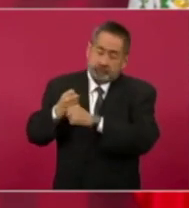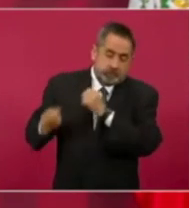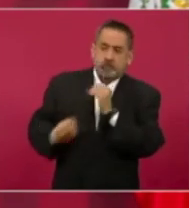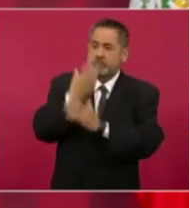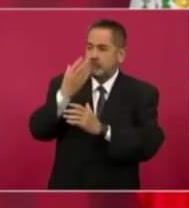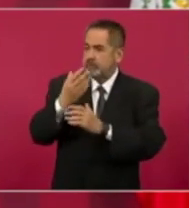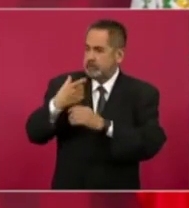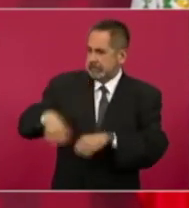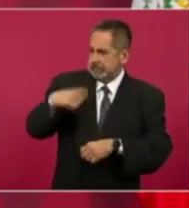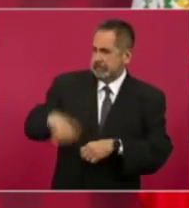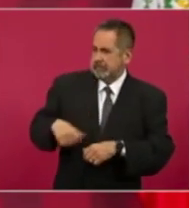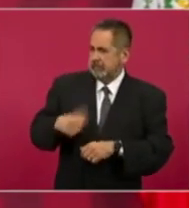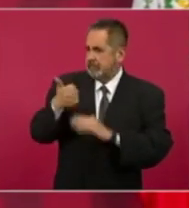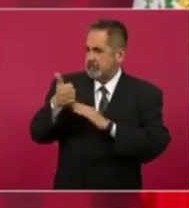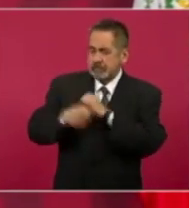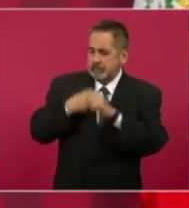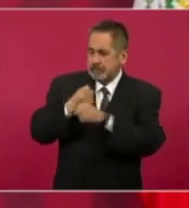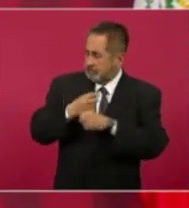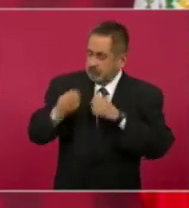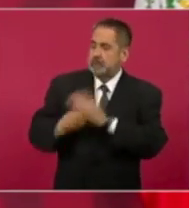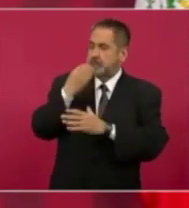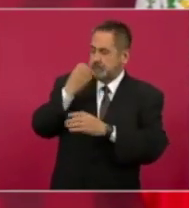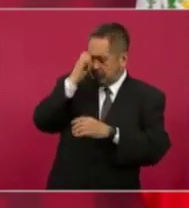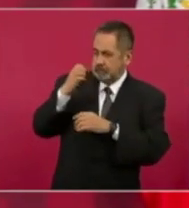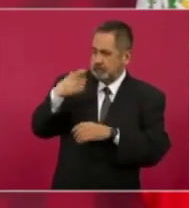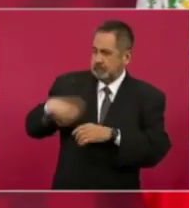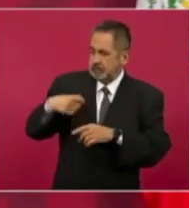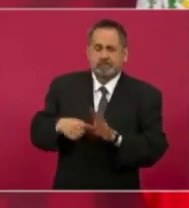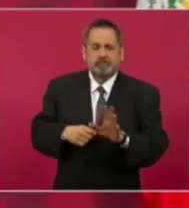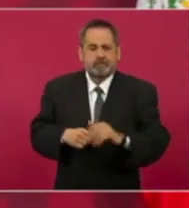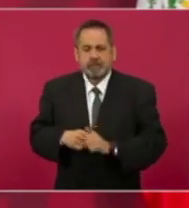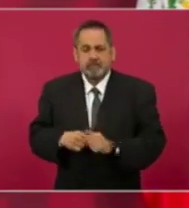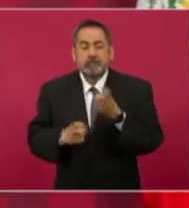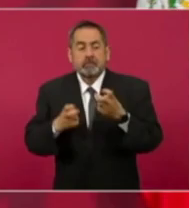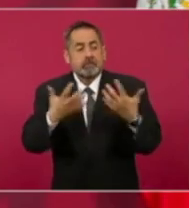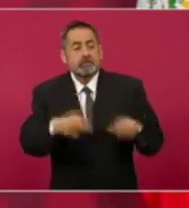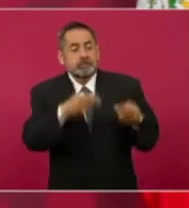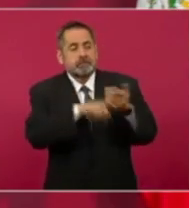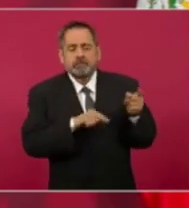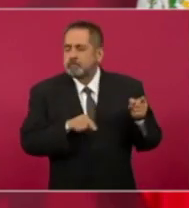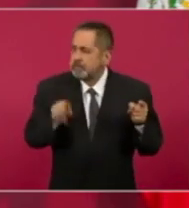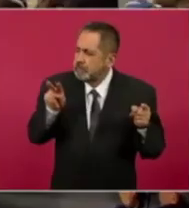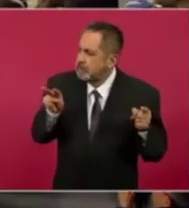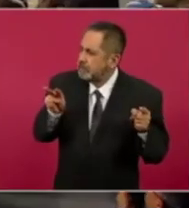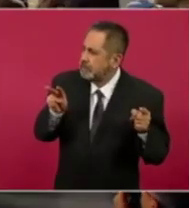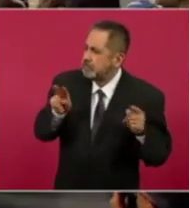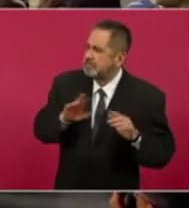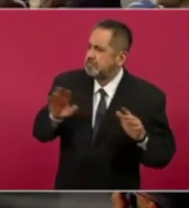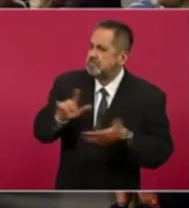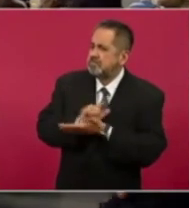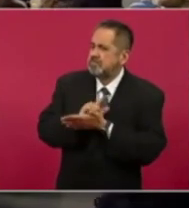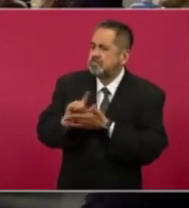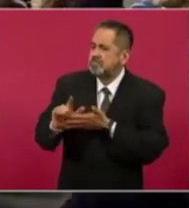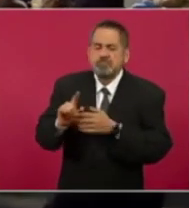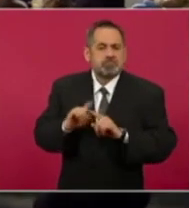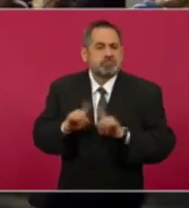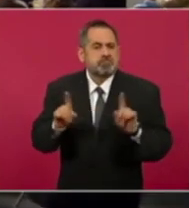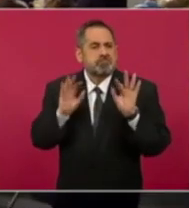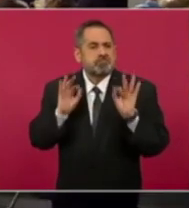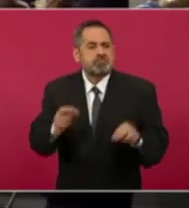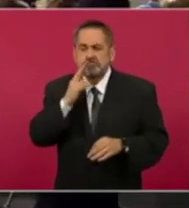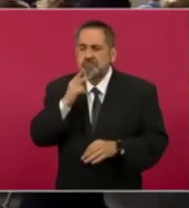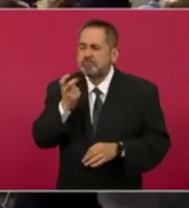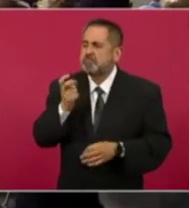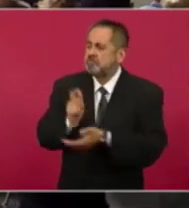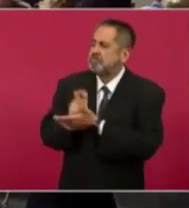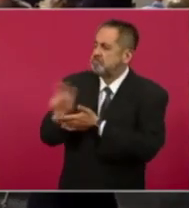cada 6 años, nuevos ricos. Entonces creo que eso los empresarios lo saben, que es distinto. Y una cosa